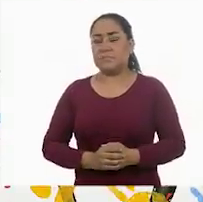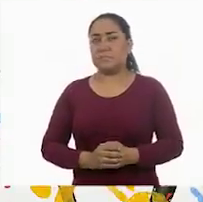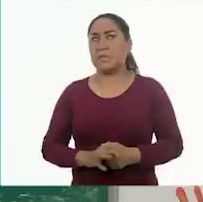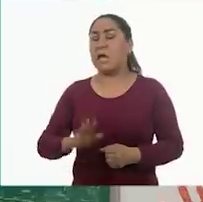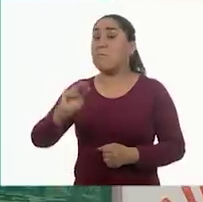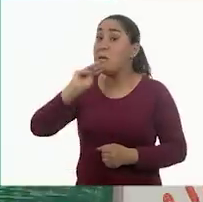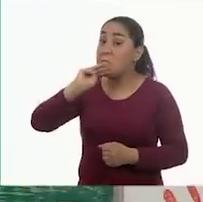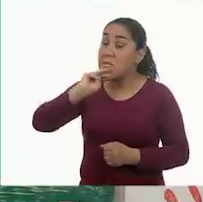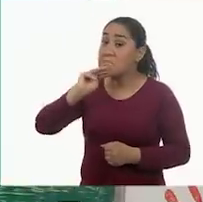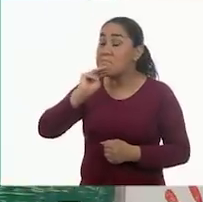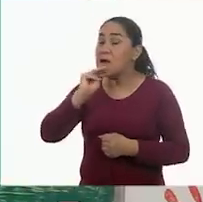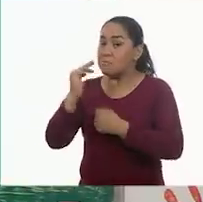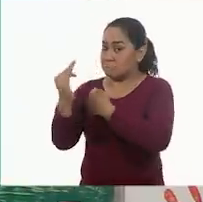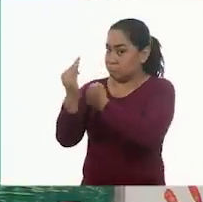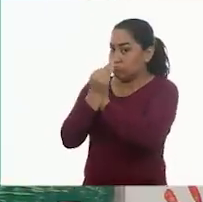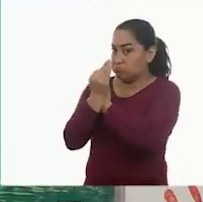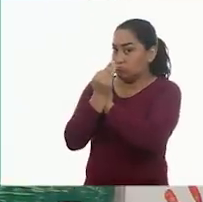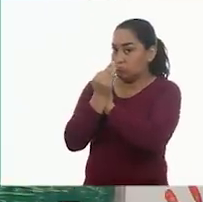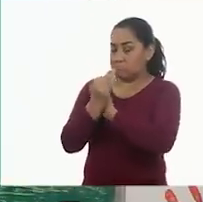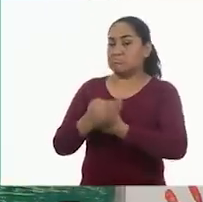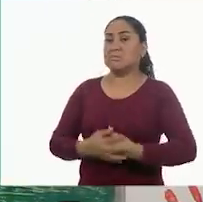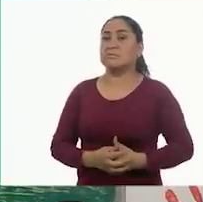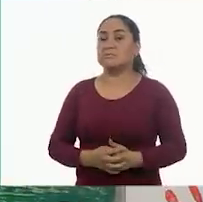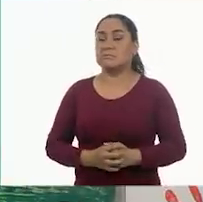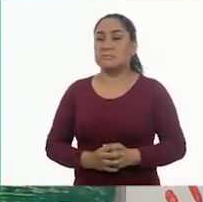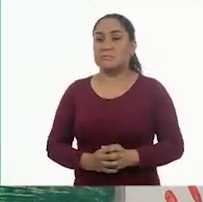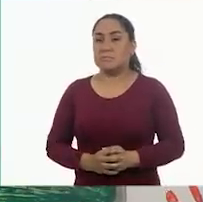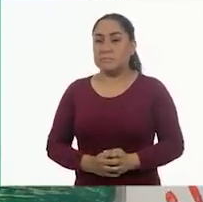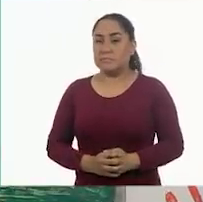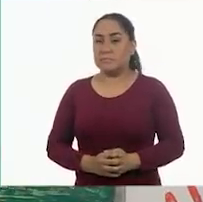mi mamá, ok.